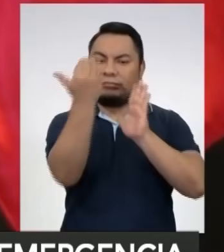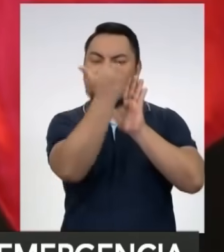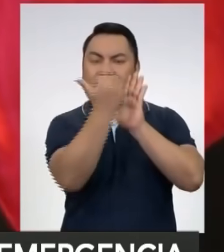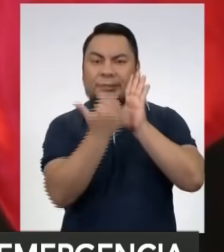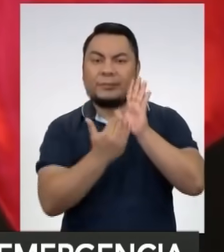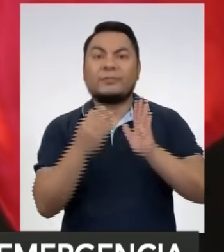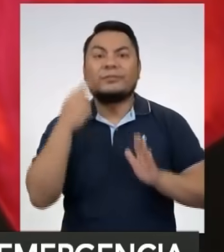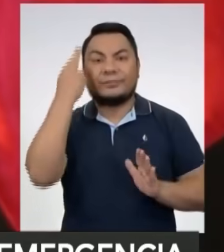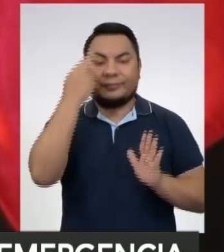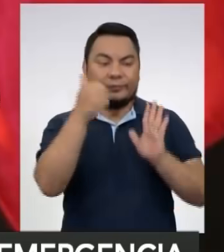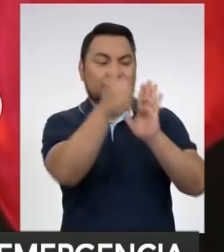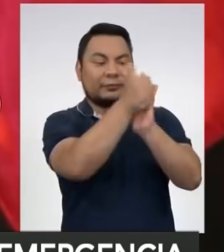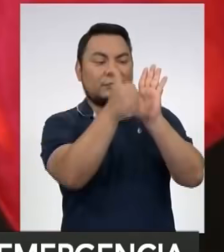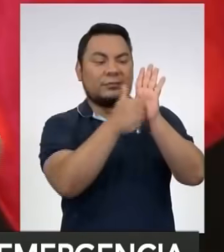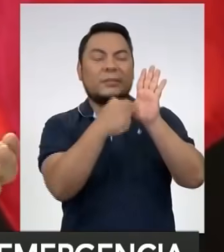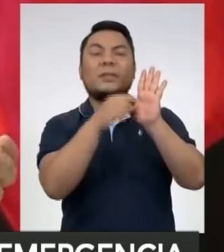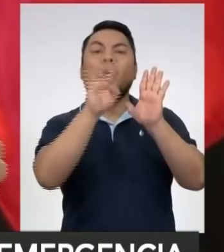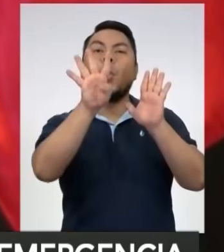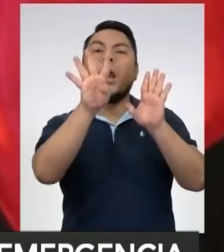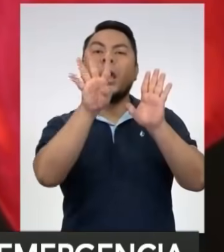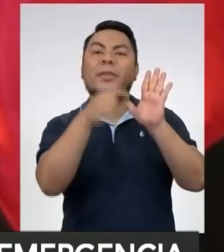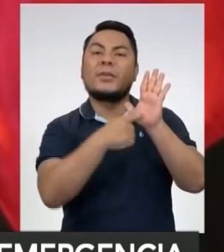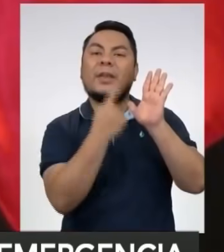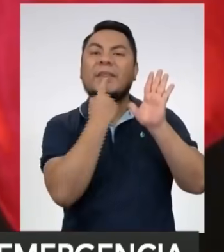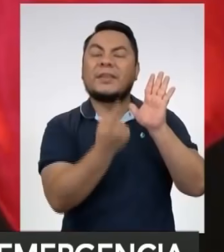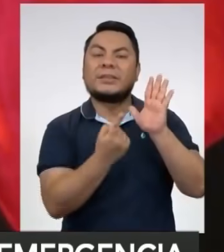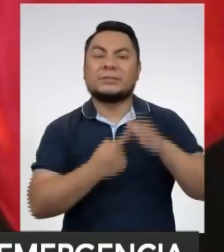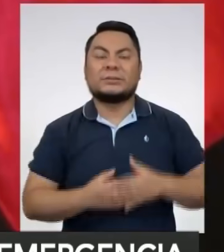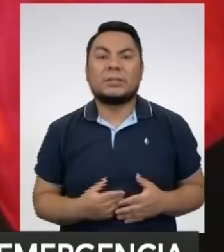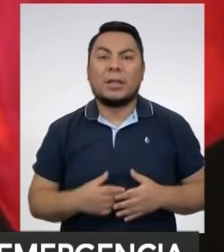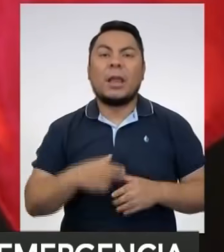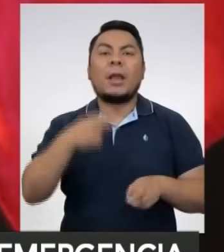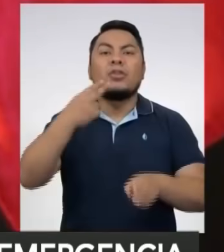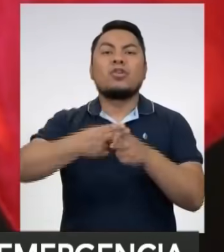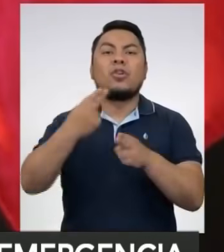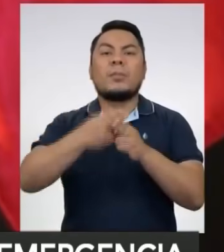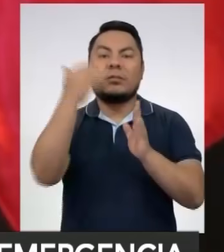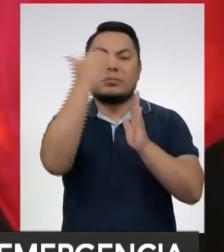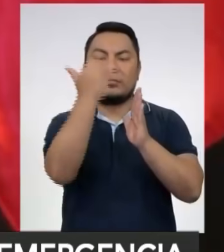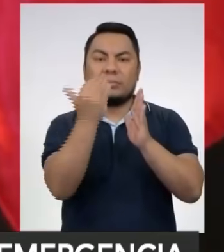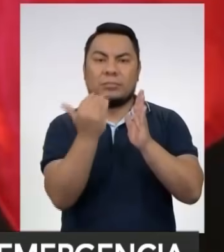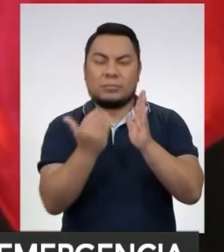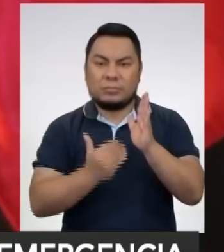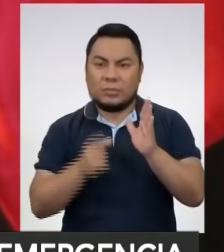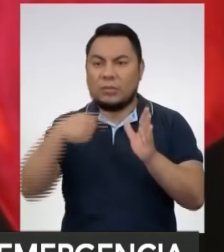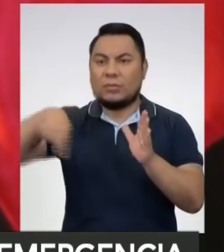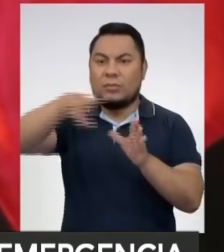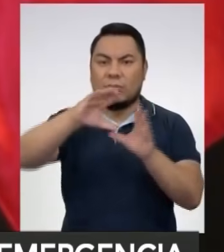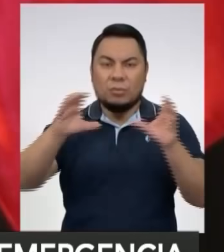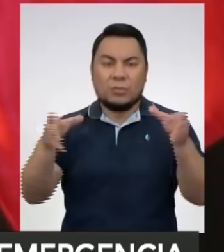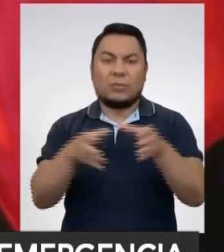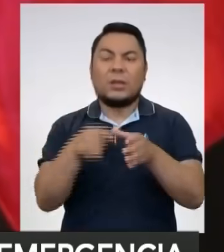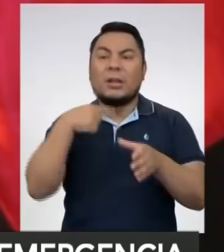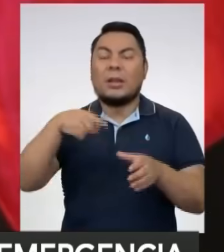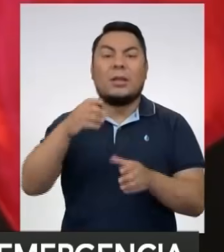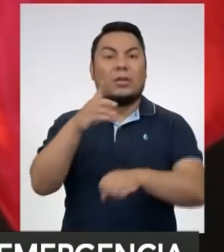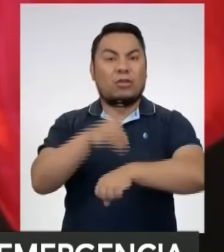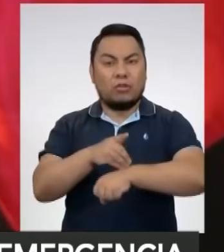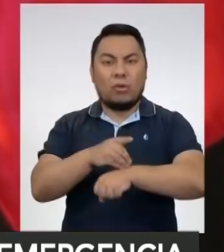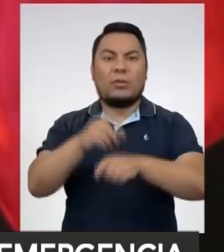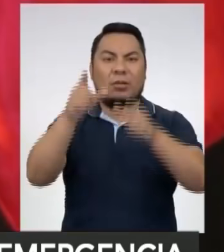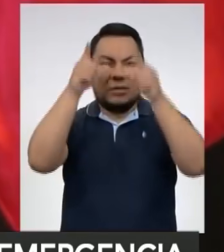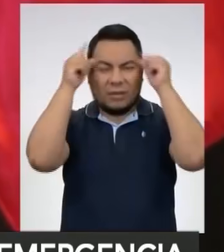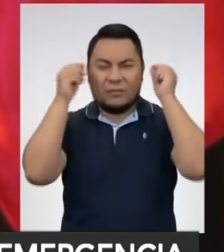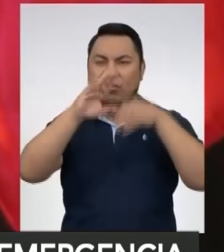en el artículo 4 se habla de que del listado de personal de la salud en situación de disponibilidad, o sea, los cuidadores de la salud, o